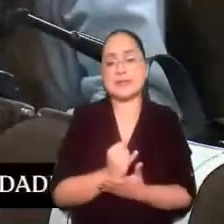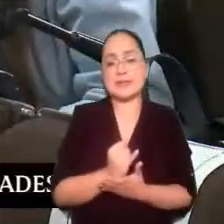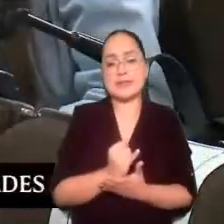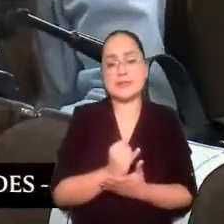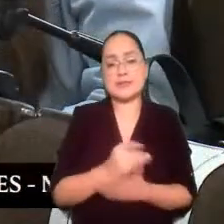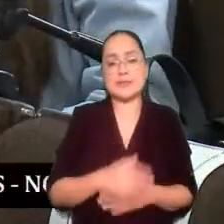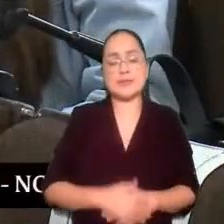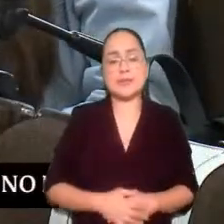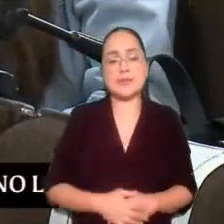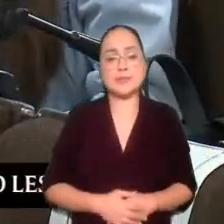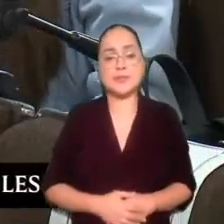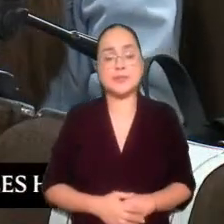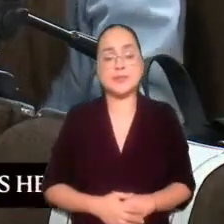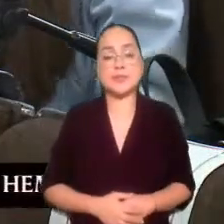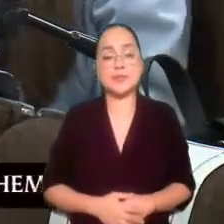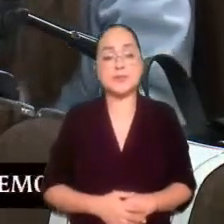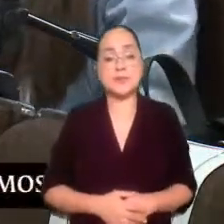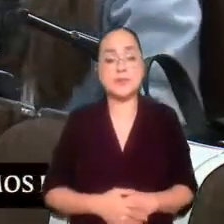¿En qué momento